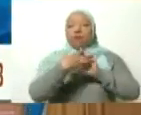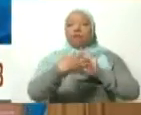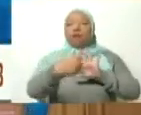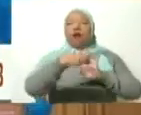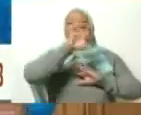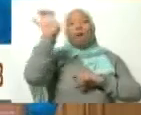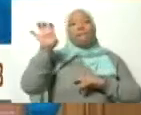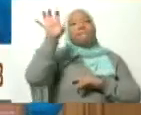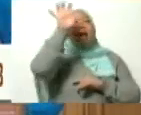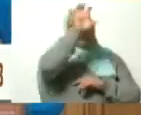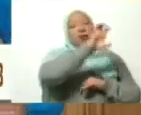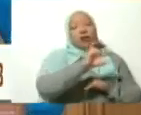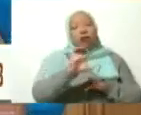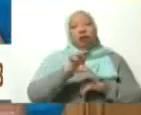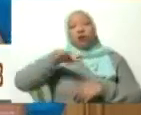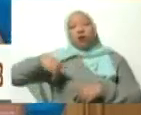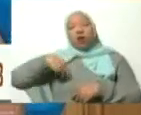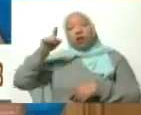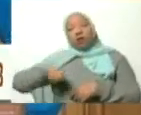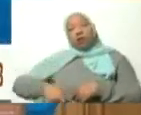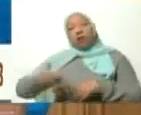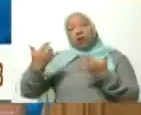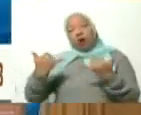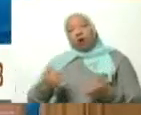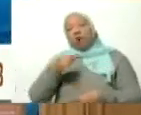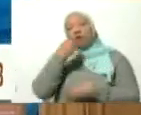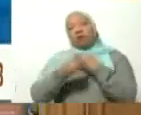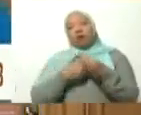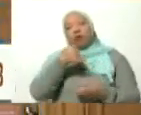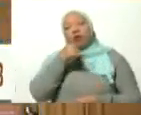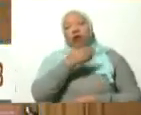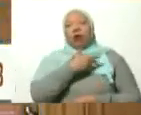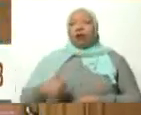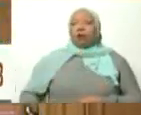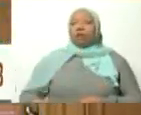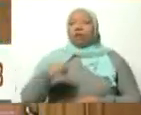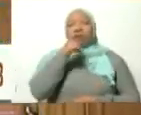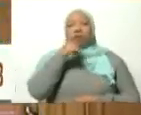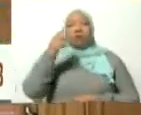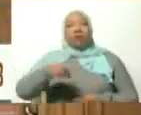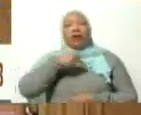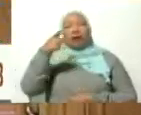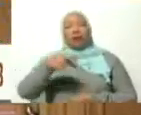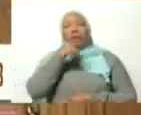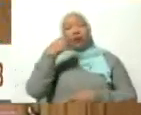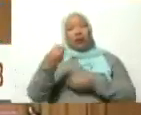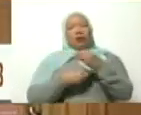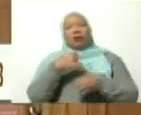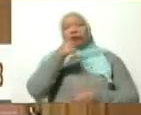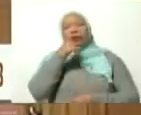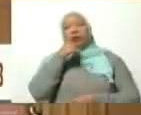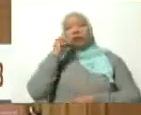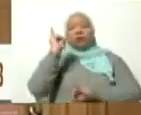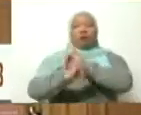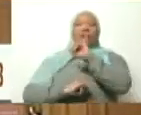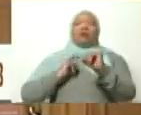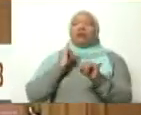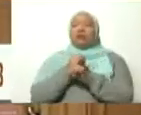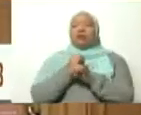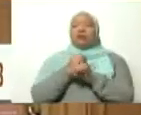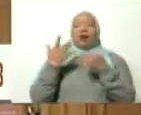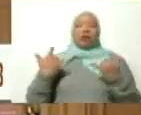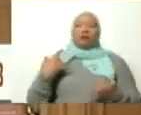algo debemos nosotros reivindicar es el prestigio político de Venezuela a nivel internacional que